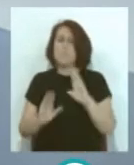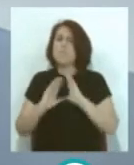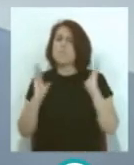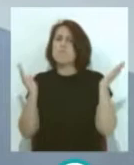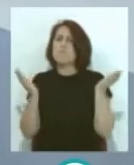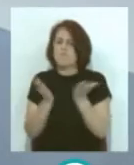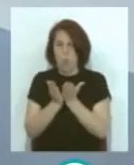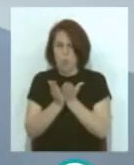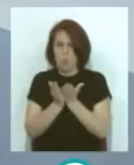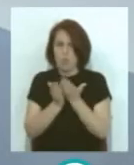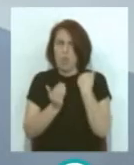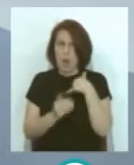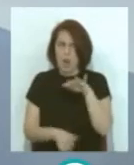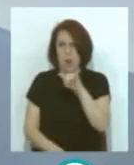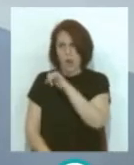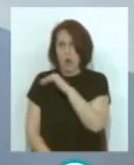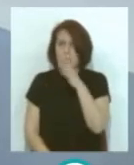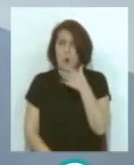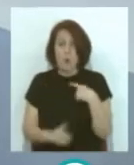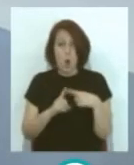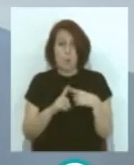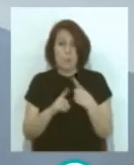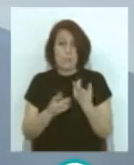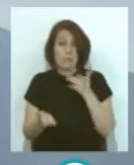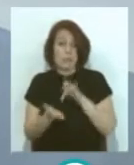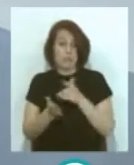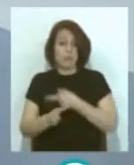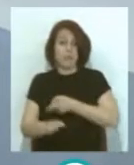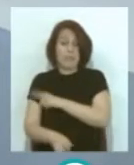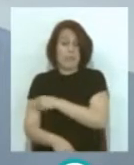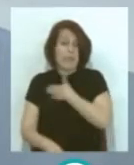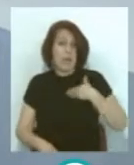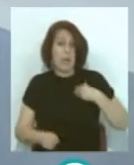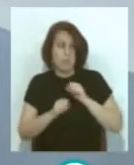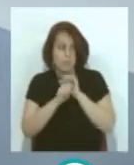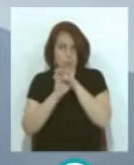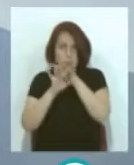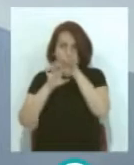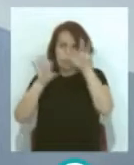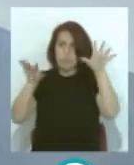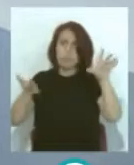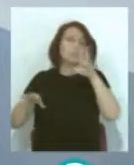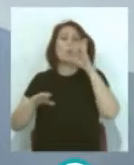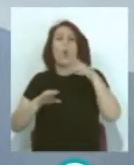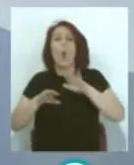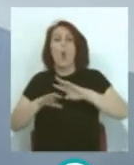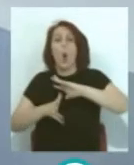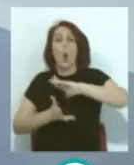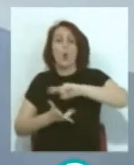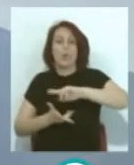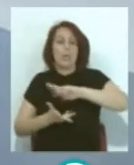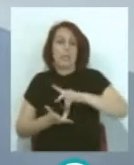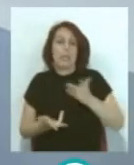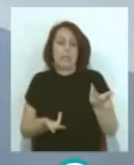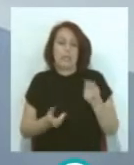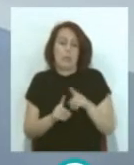porque estas cosas cuando quieren sacarse de contexto se expanden por todos lados porque son noticias que